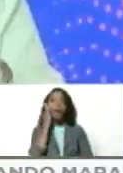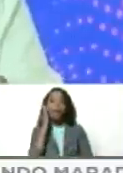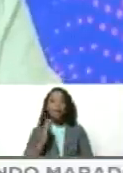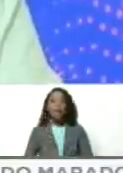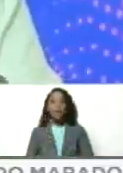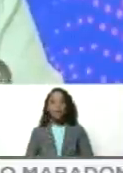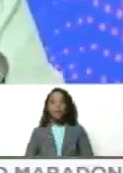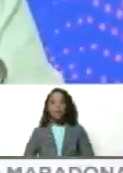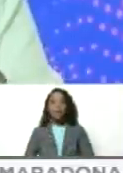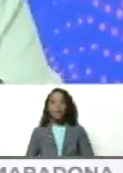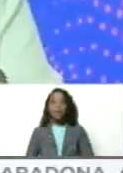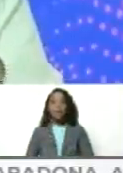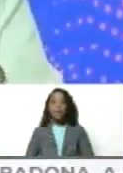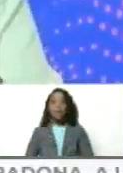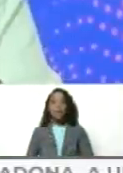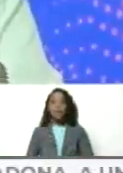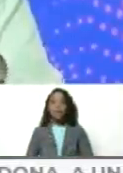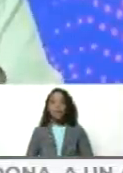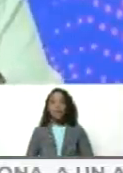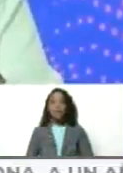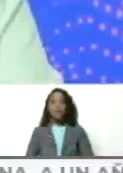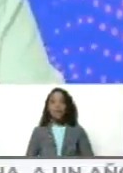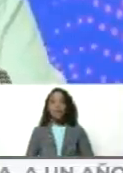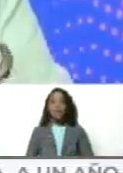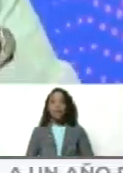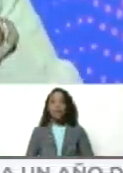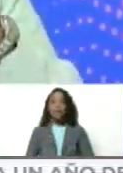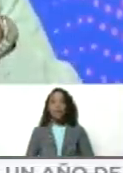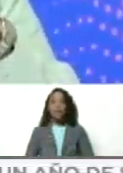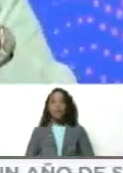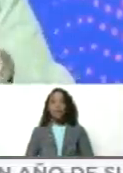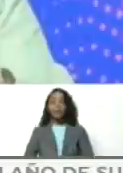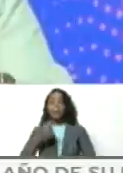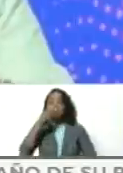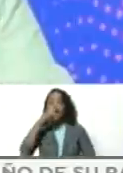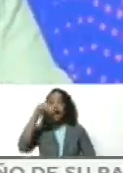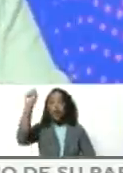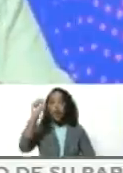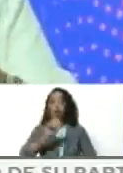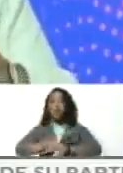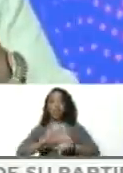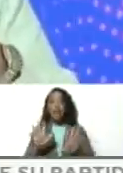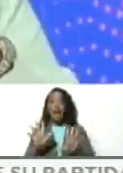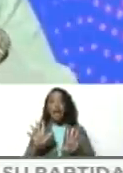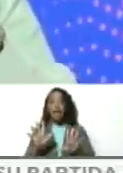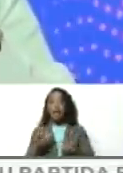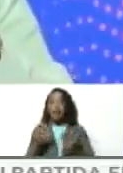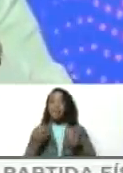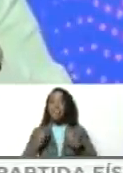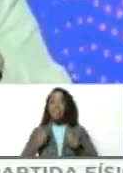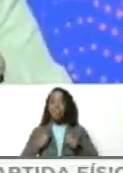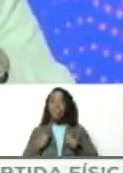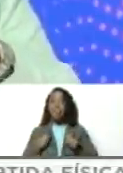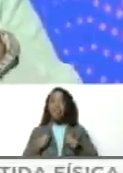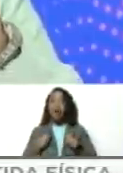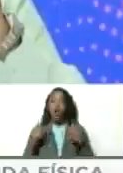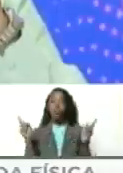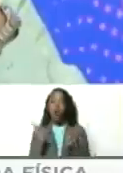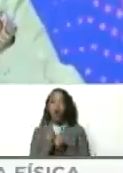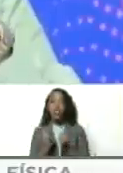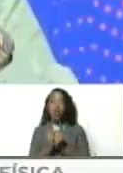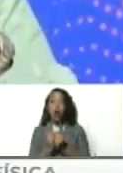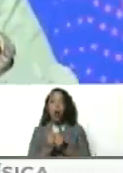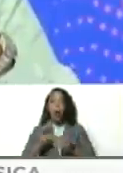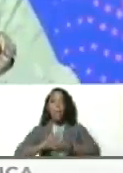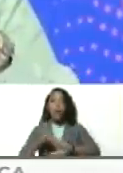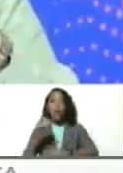a su vecino, a su amigo, a su compadre y dígale: Maduro ya está en vivo. Va a ser corto porque